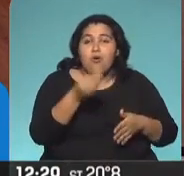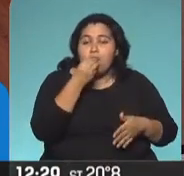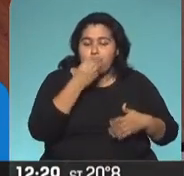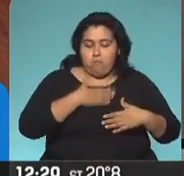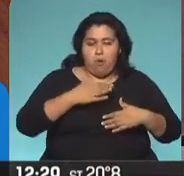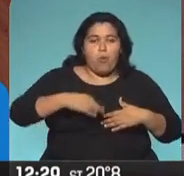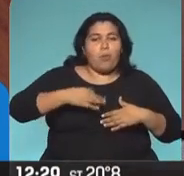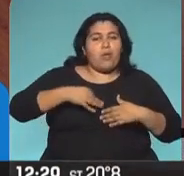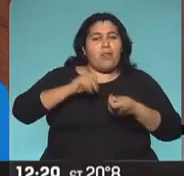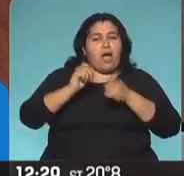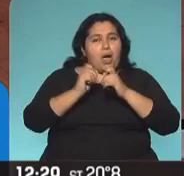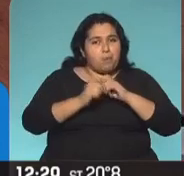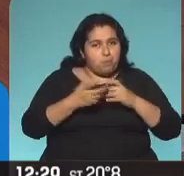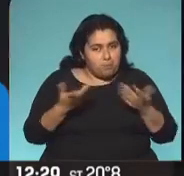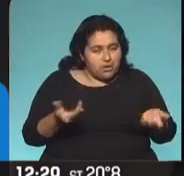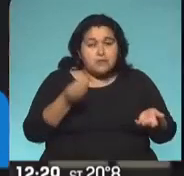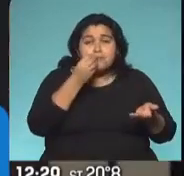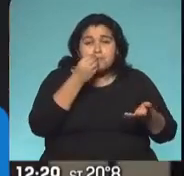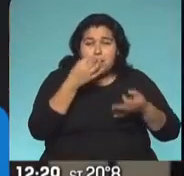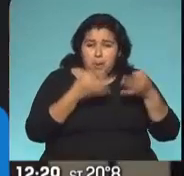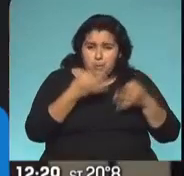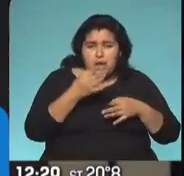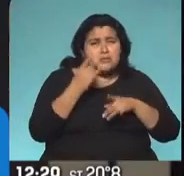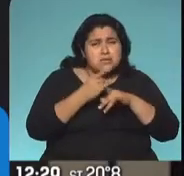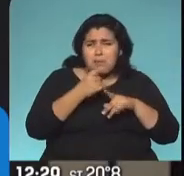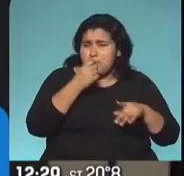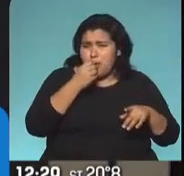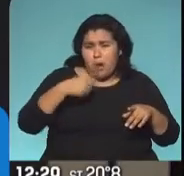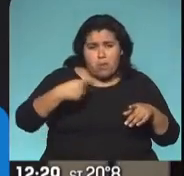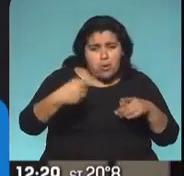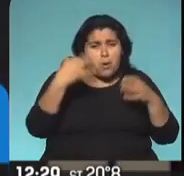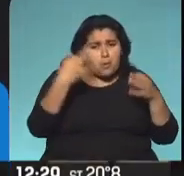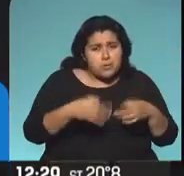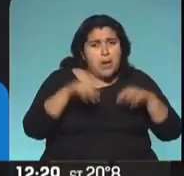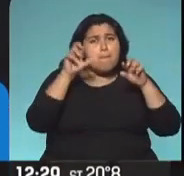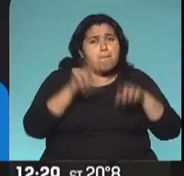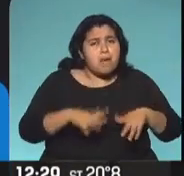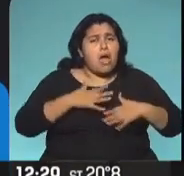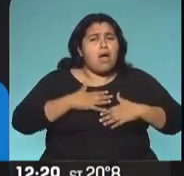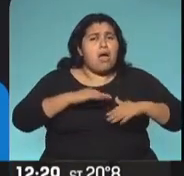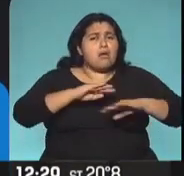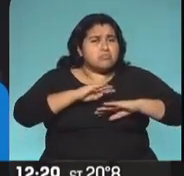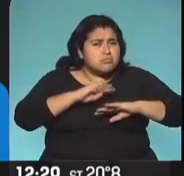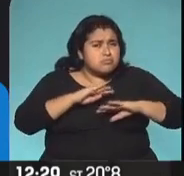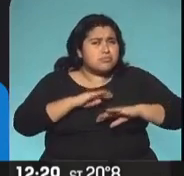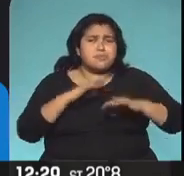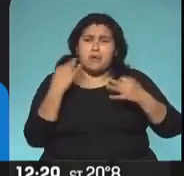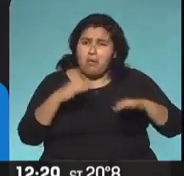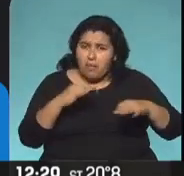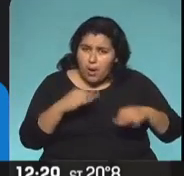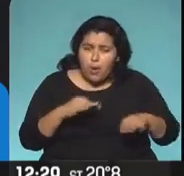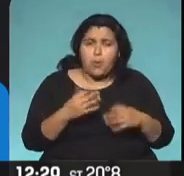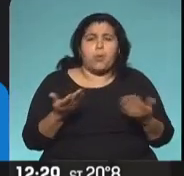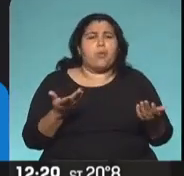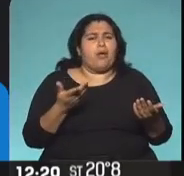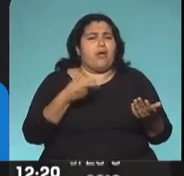aprender a comer como se debiera haber comido siempre tener un plan de actividad física que sea adecuado a esa posibilidad